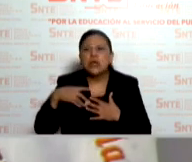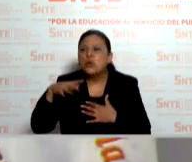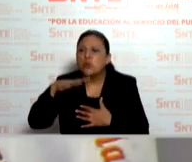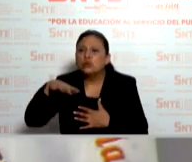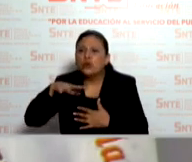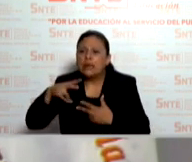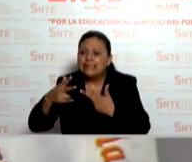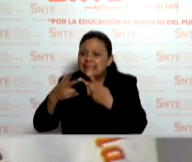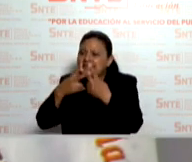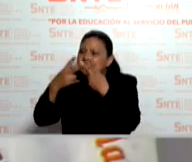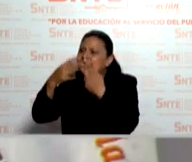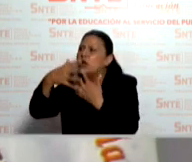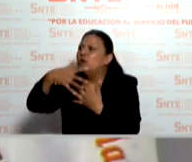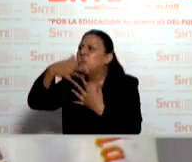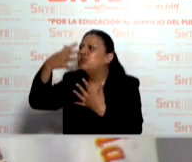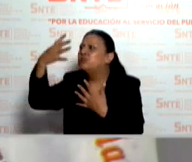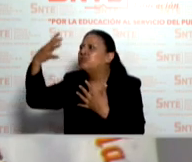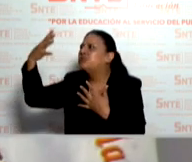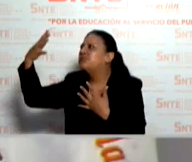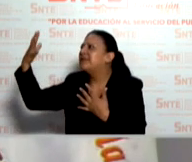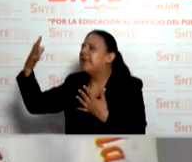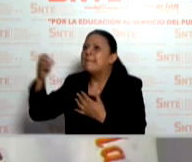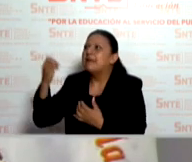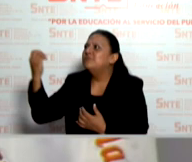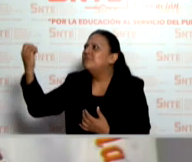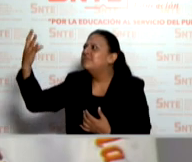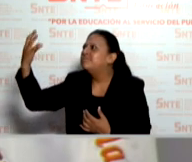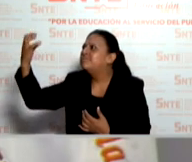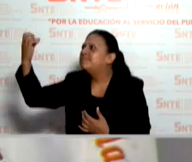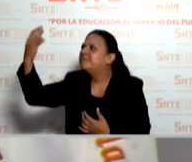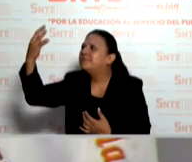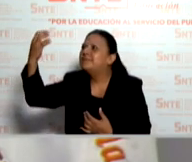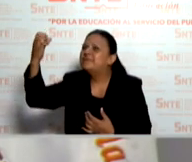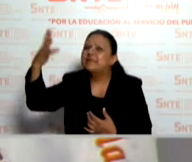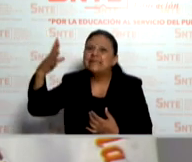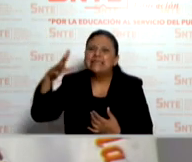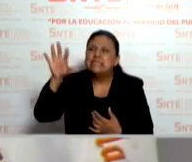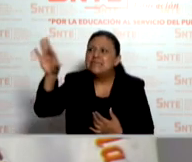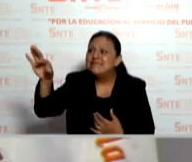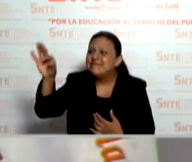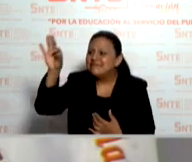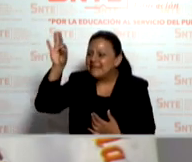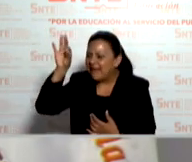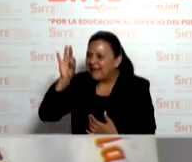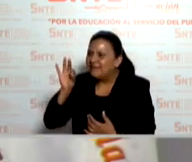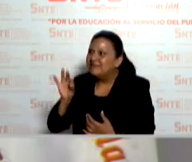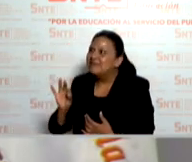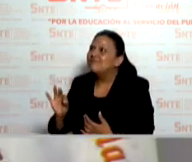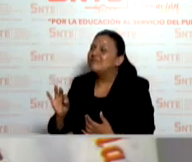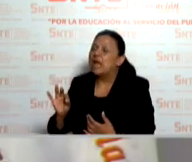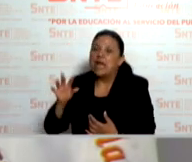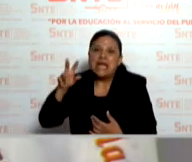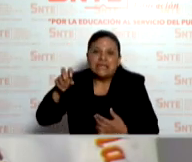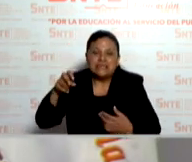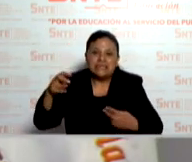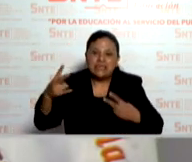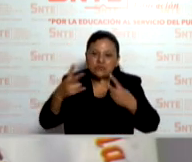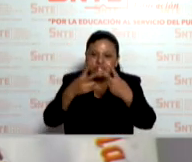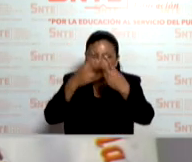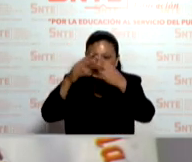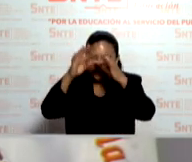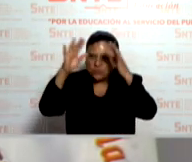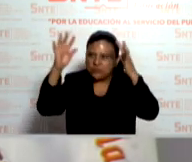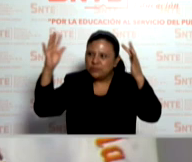constelaciones la más brillante, aquella que la impulsó a descubrir nuevos horizontes. Rodeada de estrellas, el anhelo